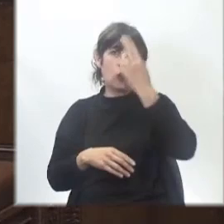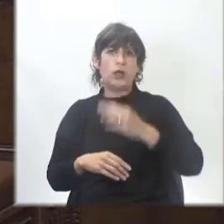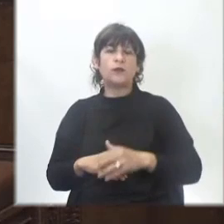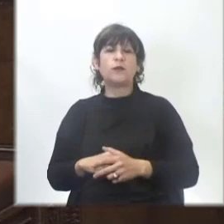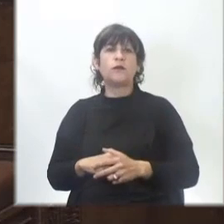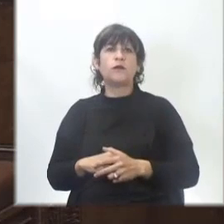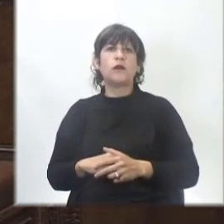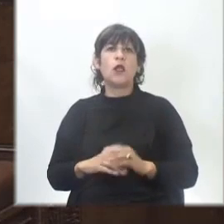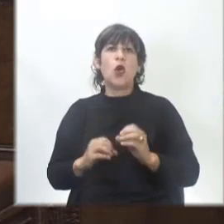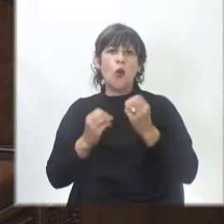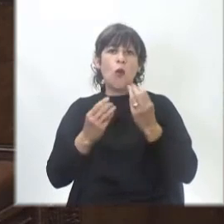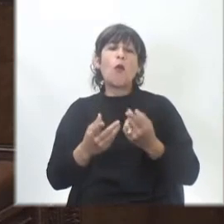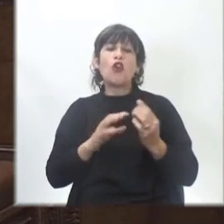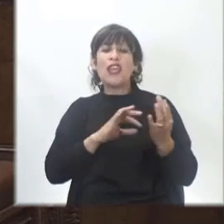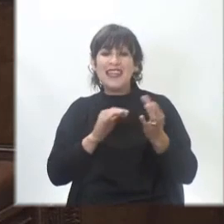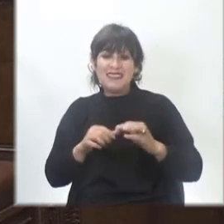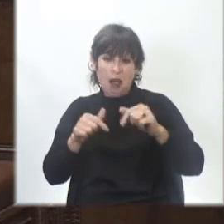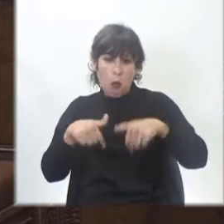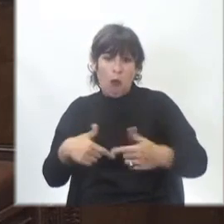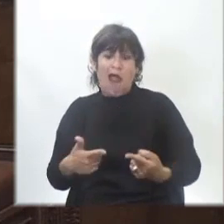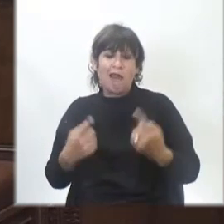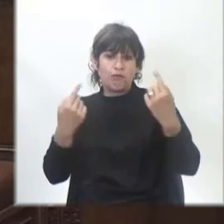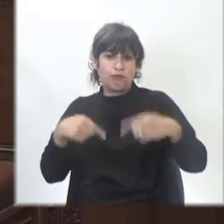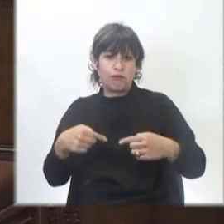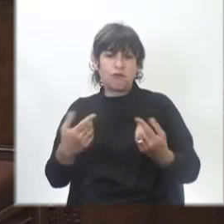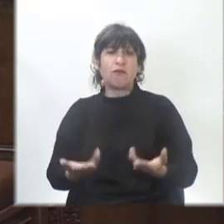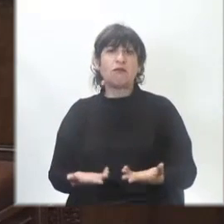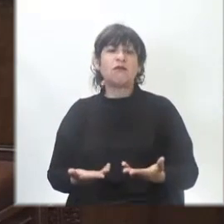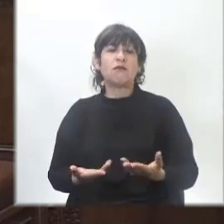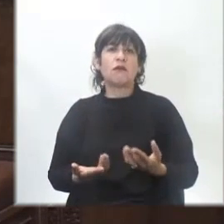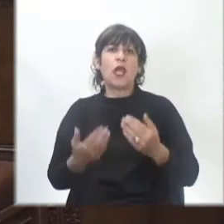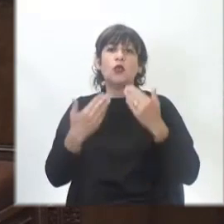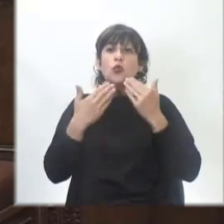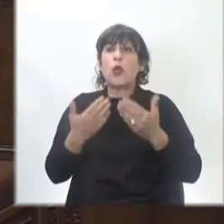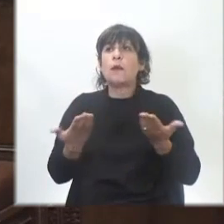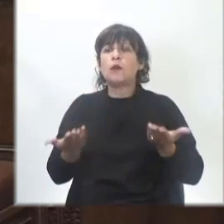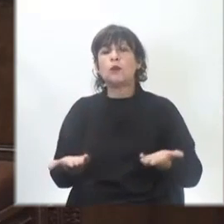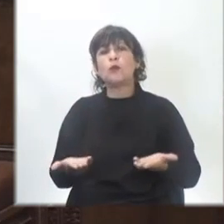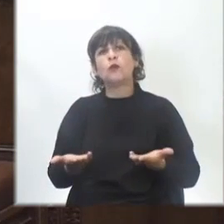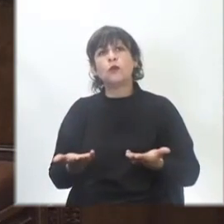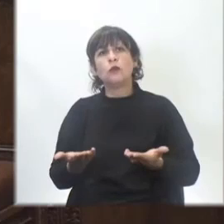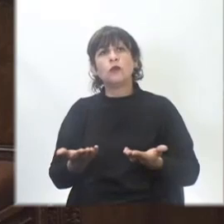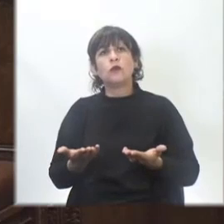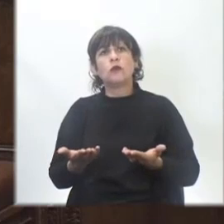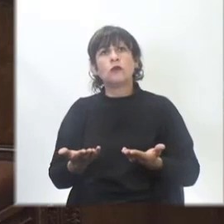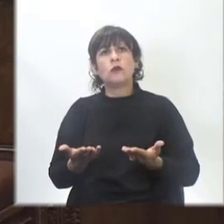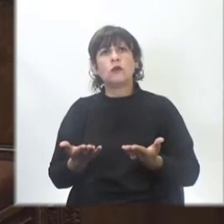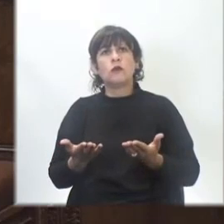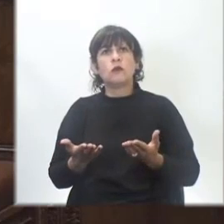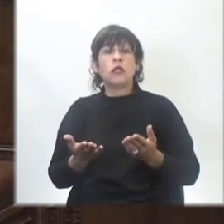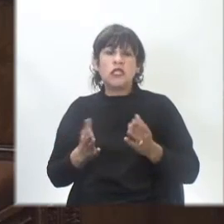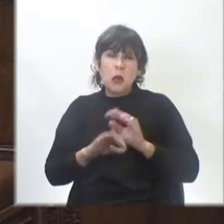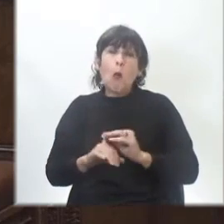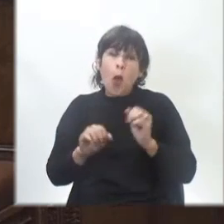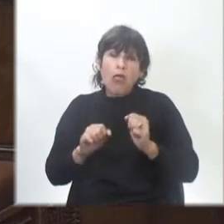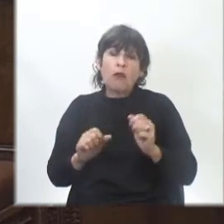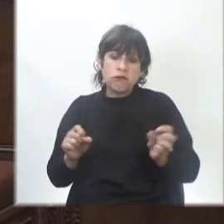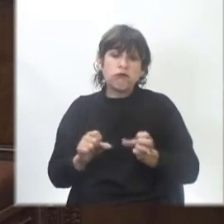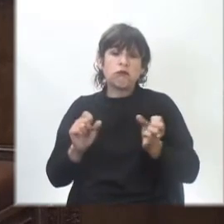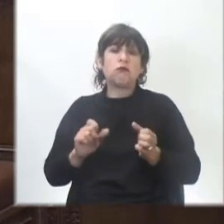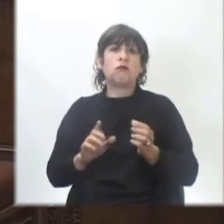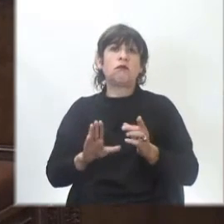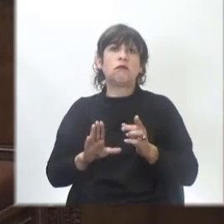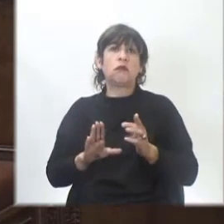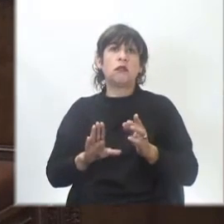¿Por qué llegamos a la interpelación? Es una pregunta que nos podemos hacer, que se